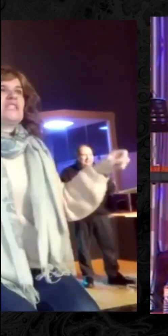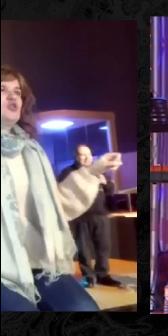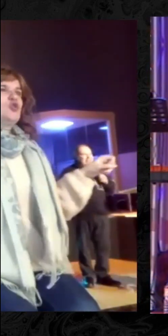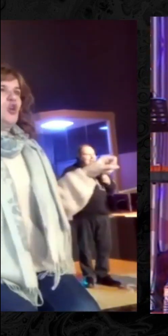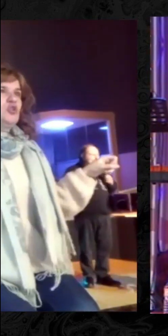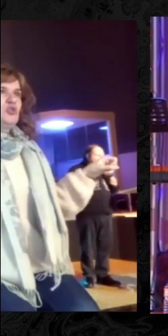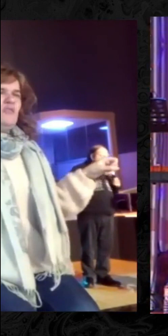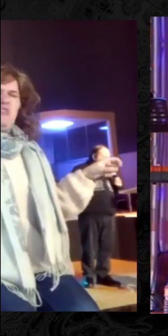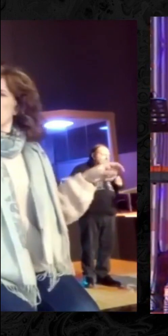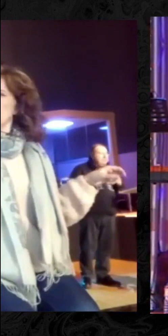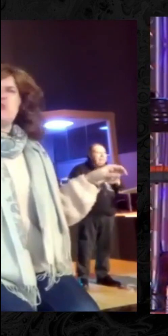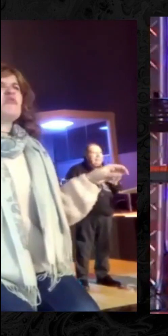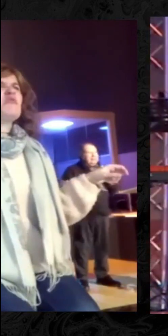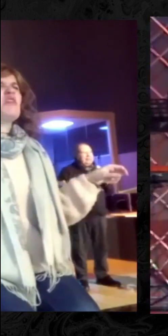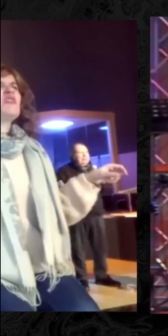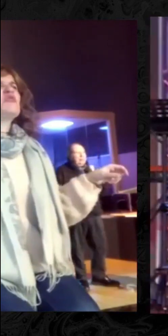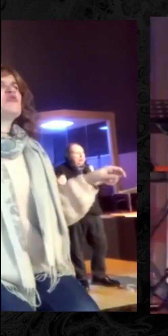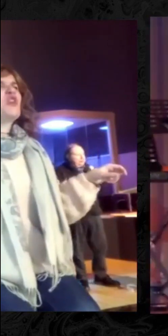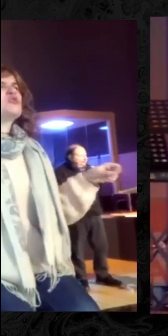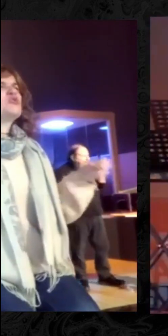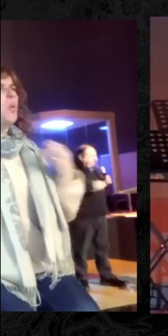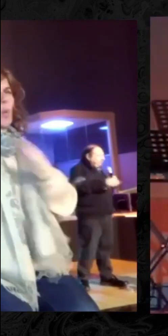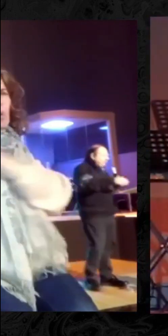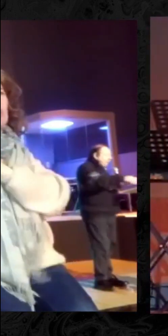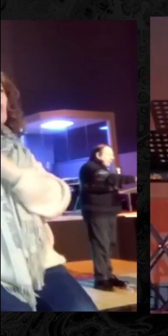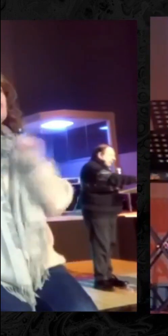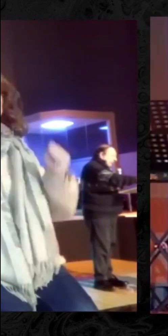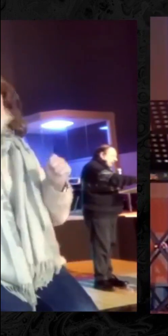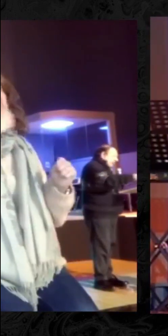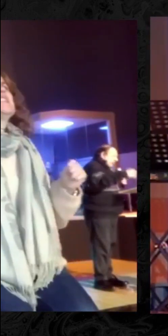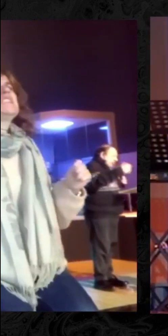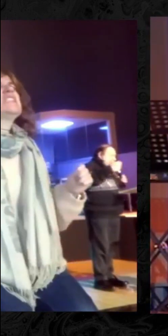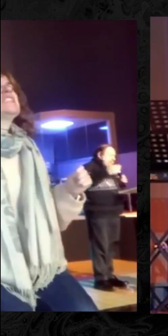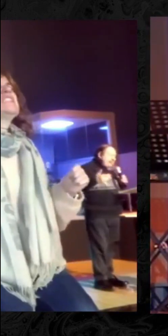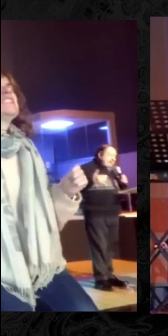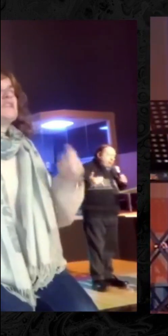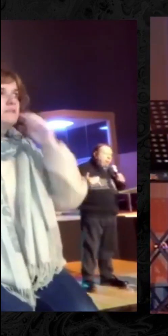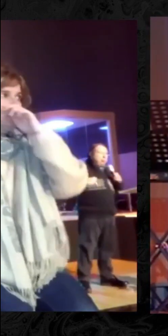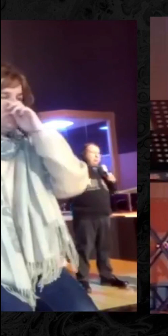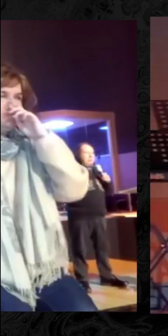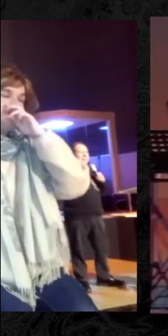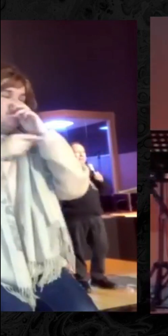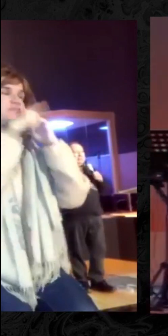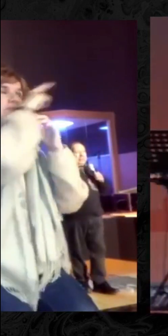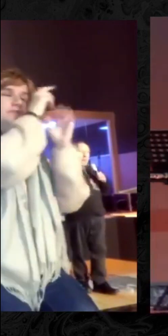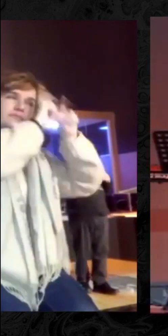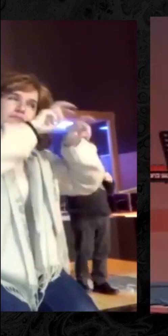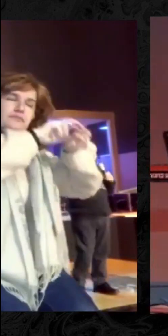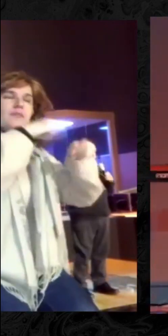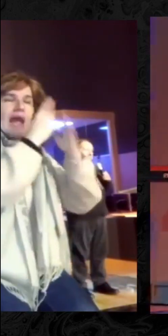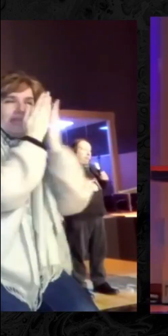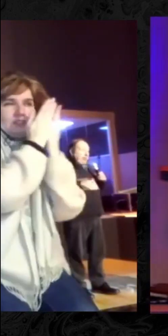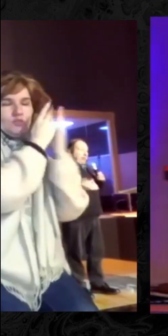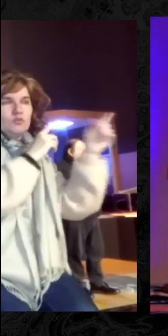quién eran estos dos Bueno entonces los hay estudios y bueno ya